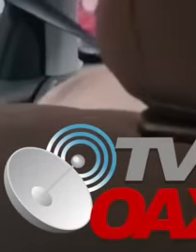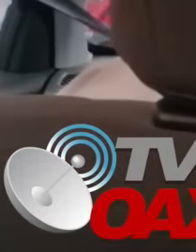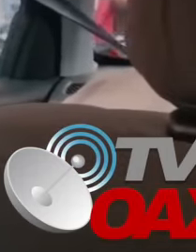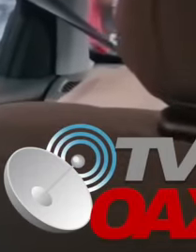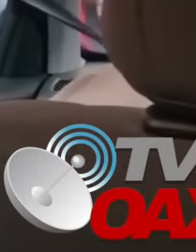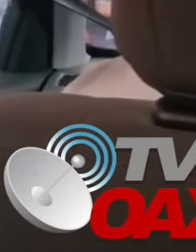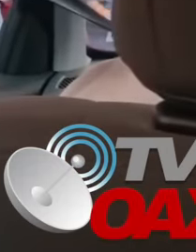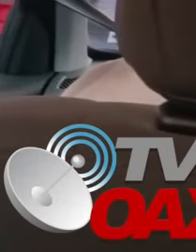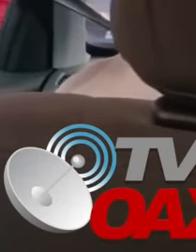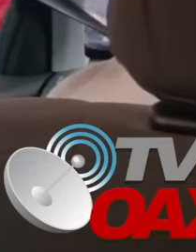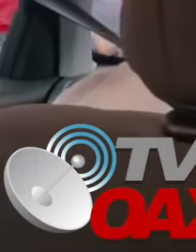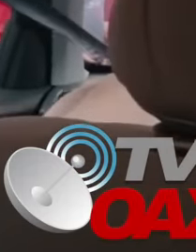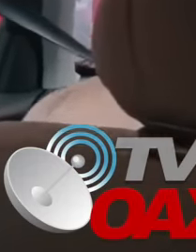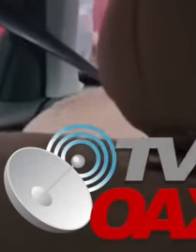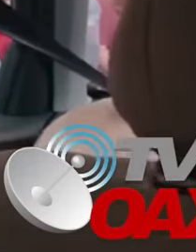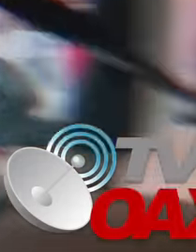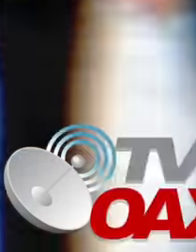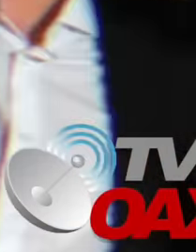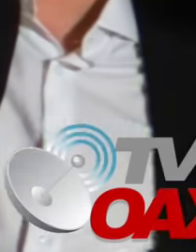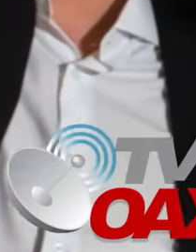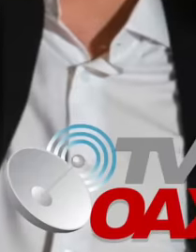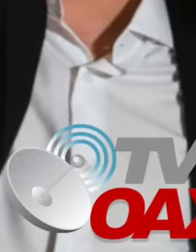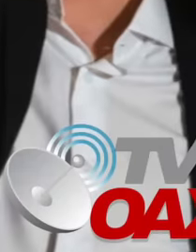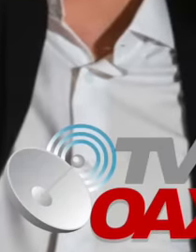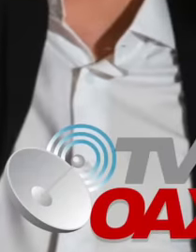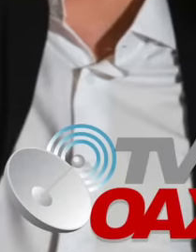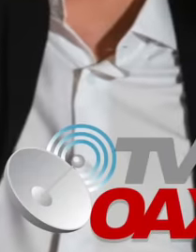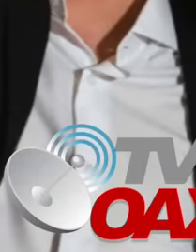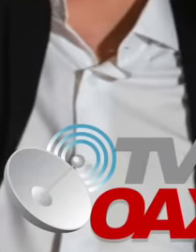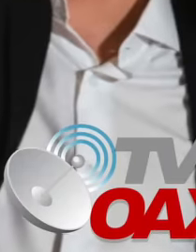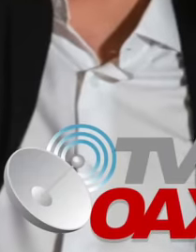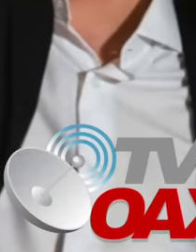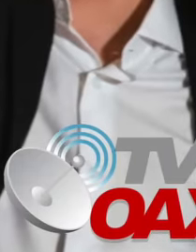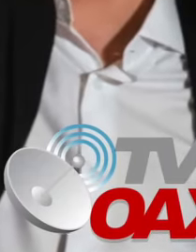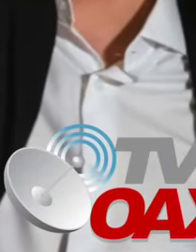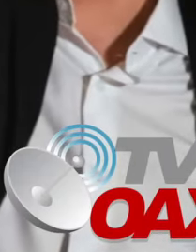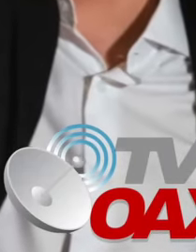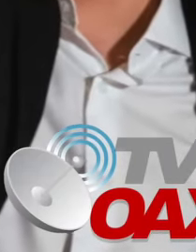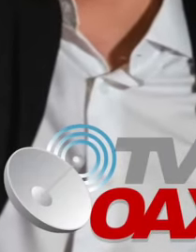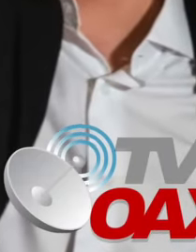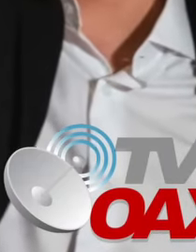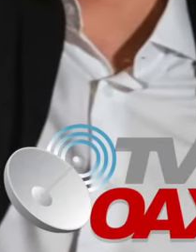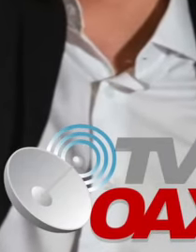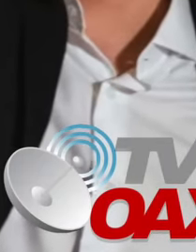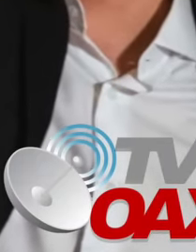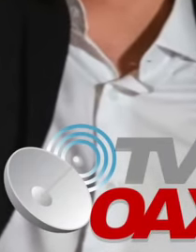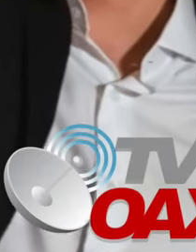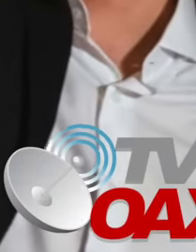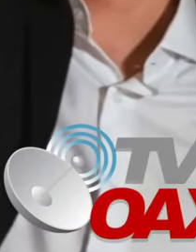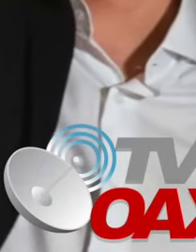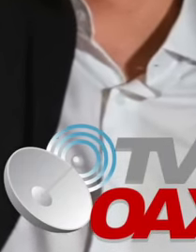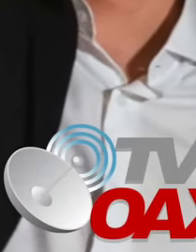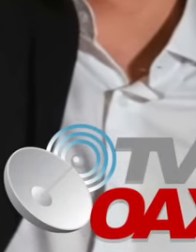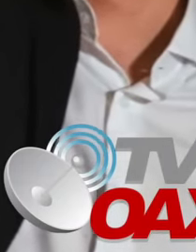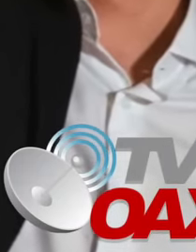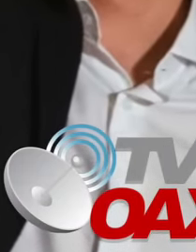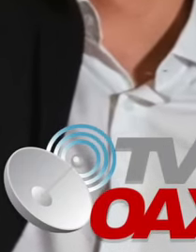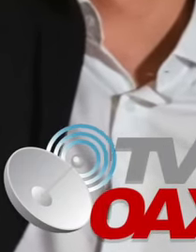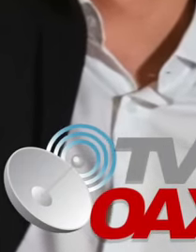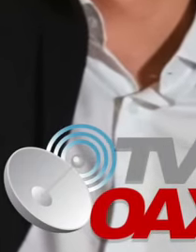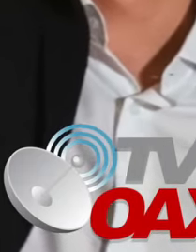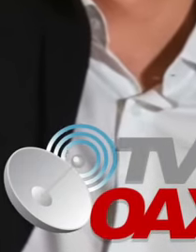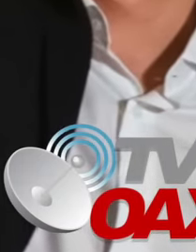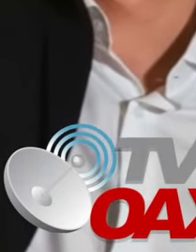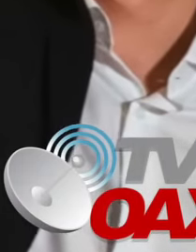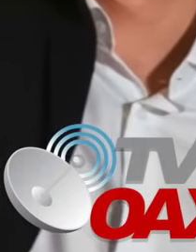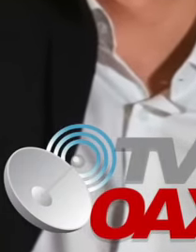Pero dígame usted, ¿quién cree que quedará en primero, segundo y tercer lugar de estas elecciones?